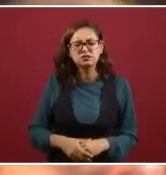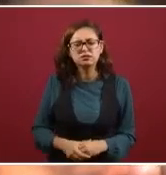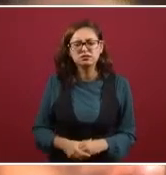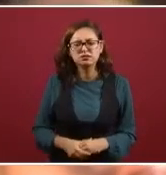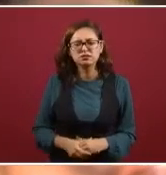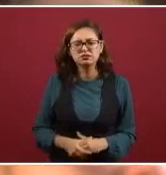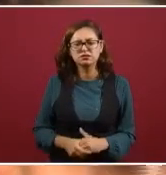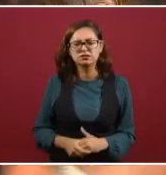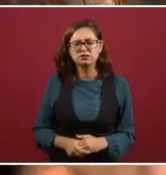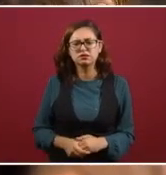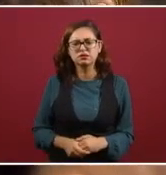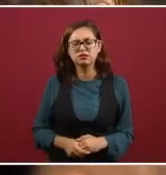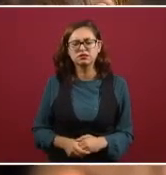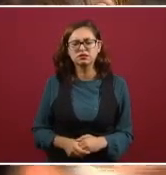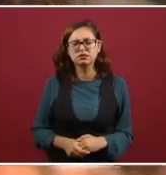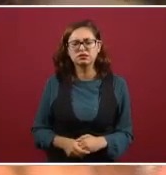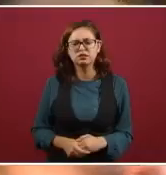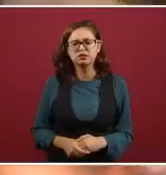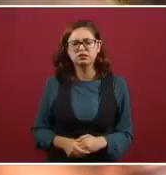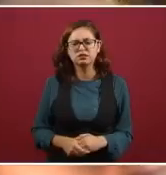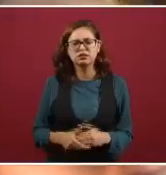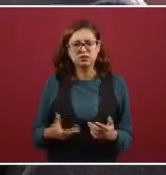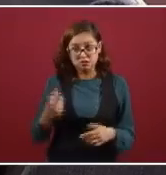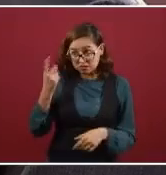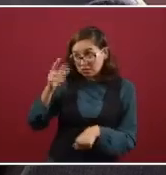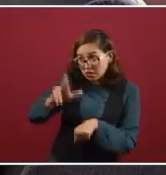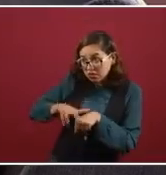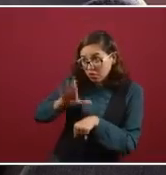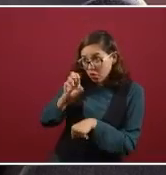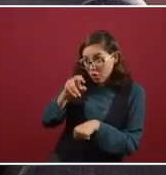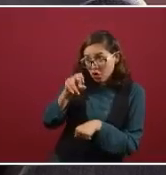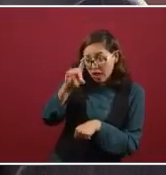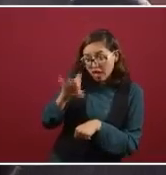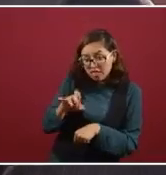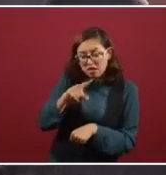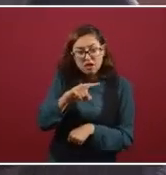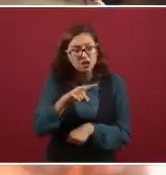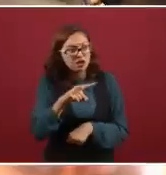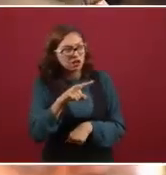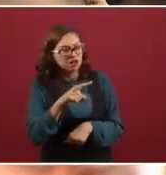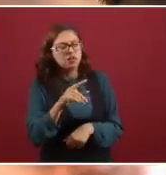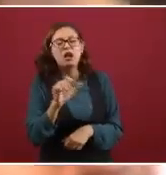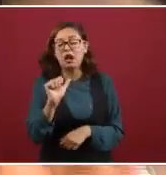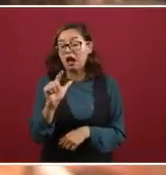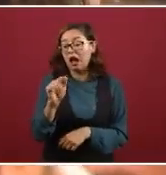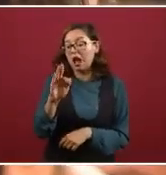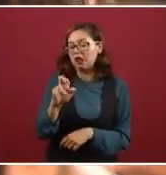De ¿Director de la CONADE? No, es el que estuvo de comisionado en Michoacán. Sí, Alfredo Castillo. Ah,